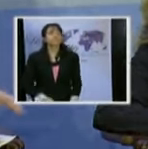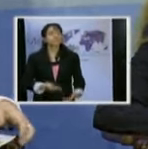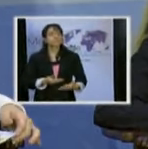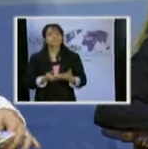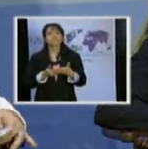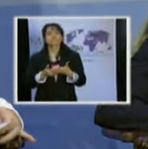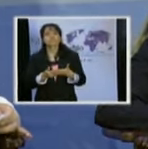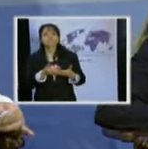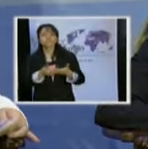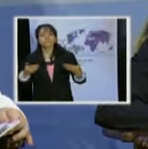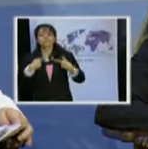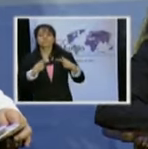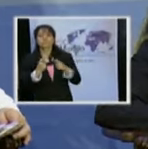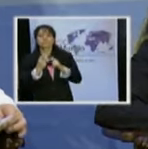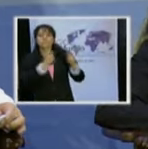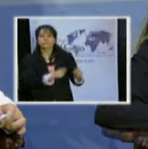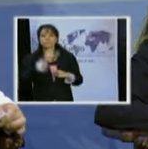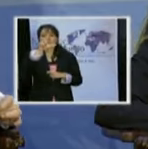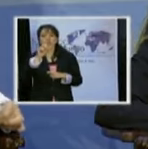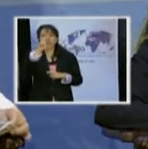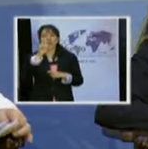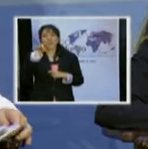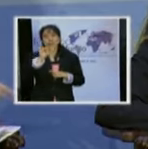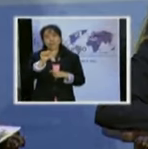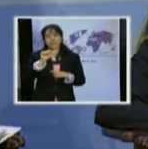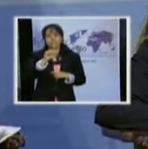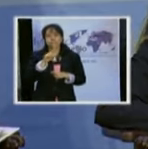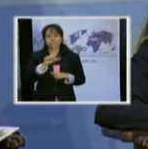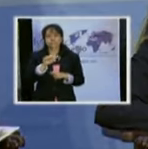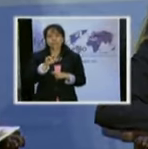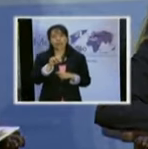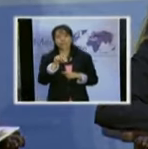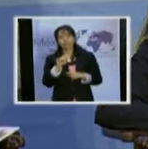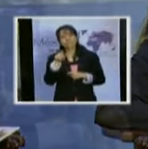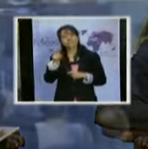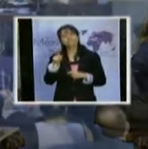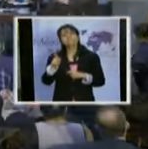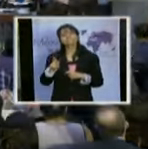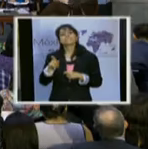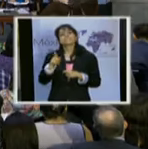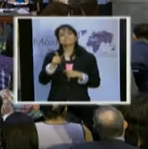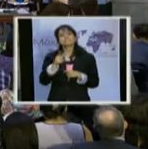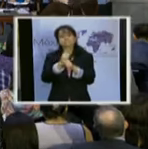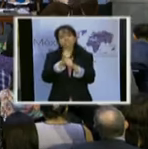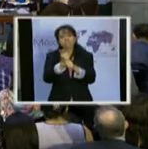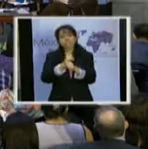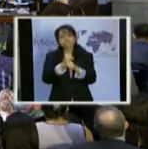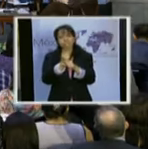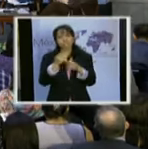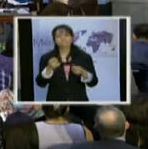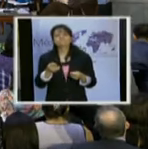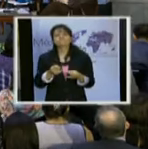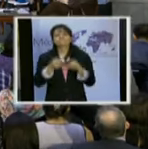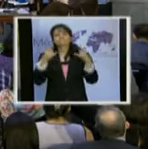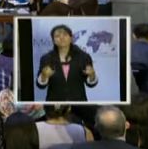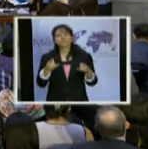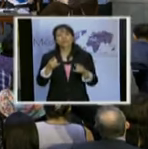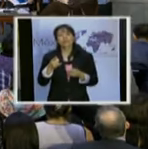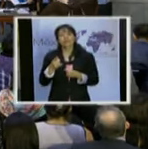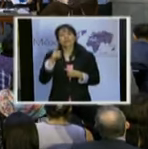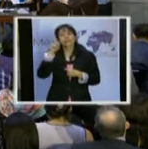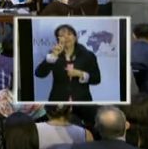Ella es presidenta de Hábitat Internacional. Es licenciada en Historia por la Universidad Nacional de La